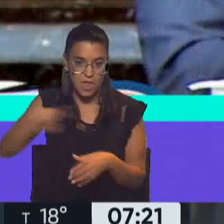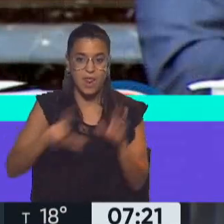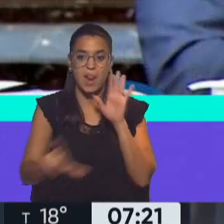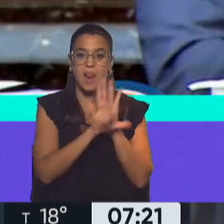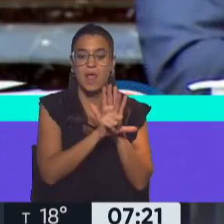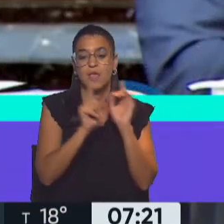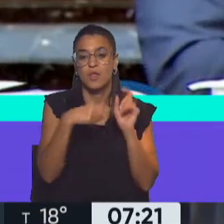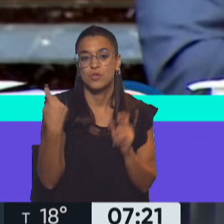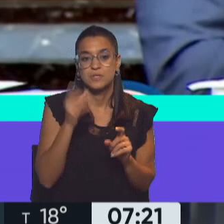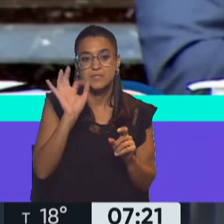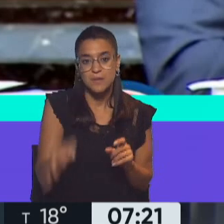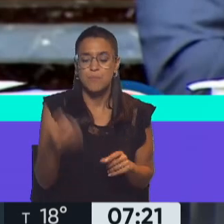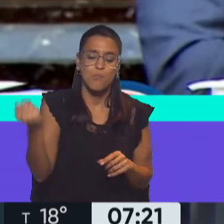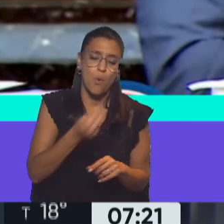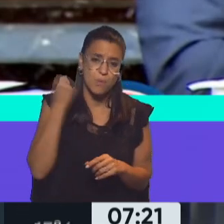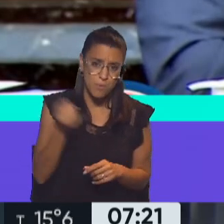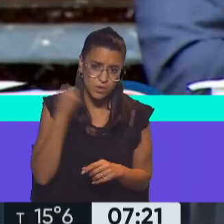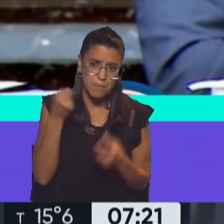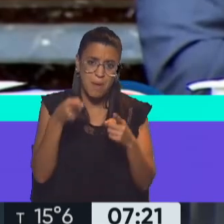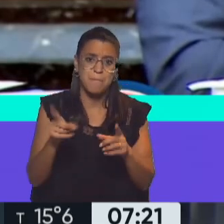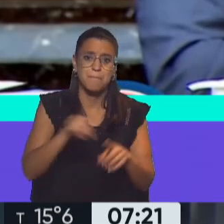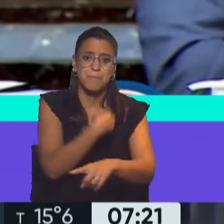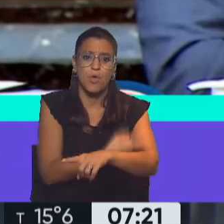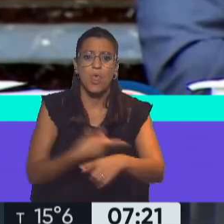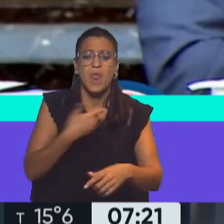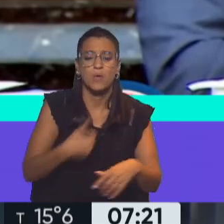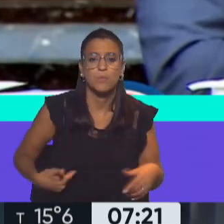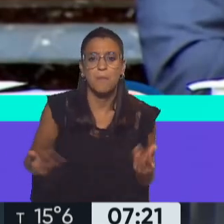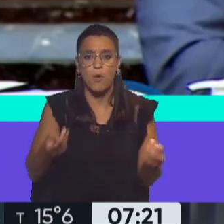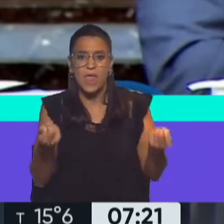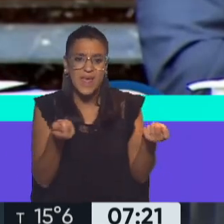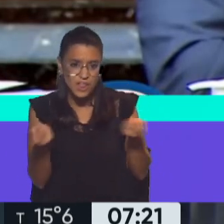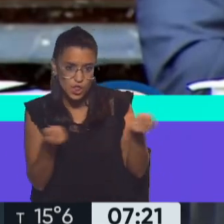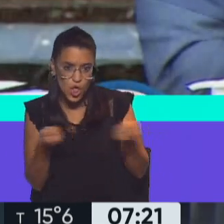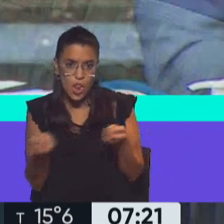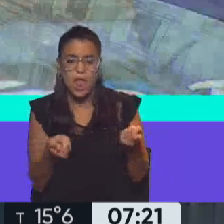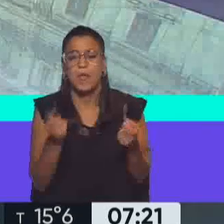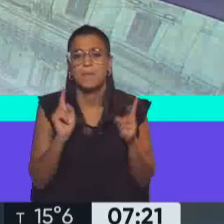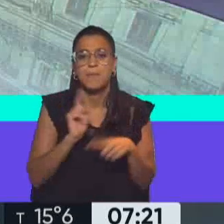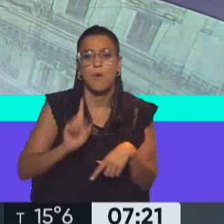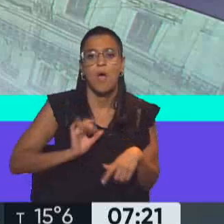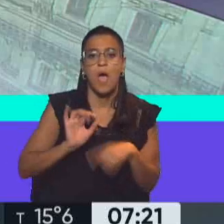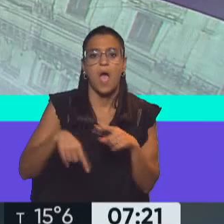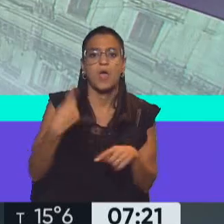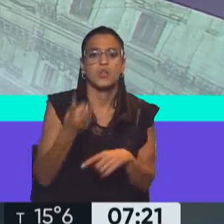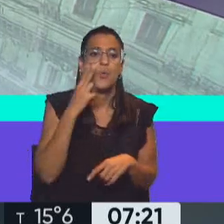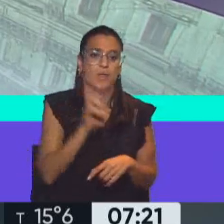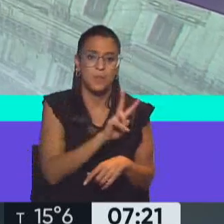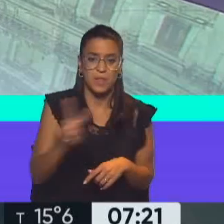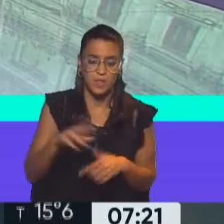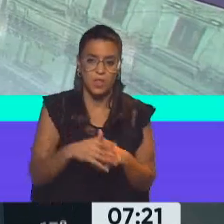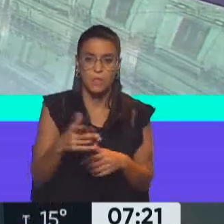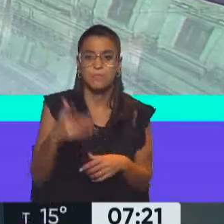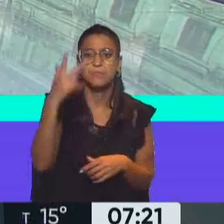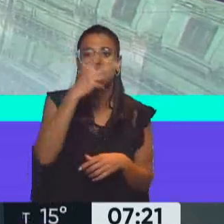ley que además sabemos es fundamental para el Poder Ejecutivo, para gestionar precisamente lo que va a ser el año 2022. Ahí lo estamos viendo en imágenes a